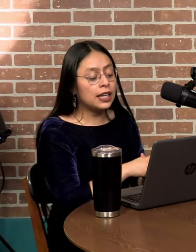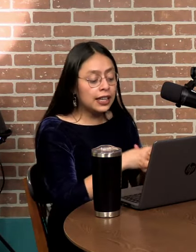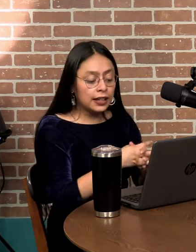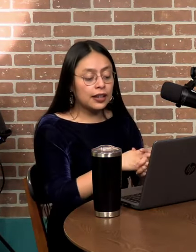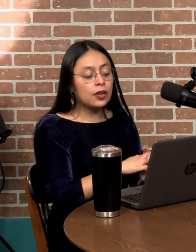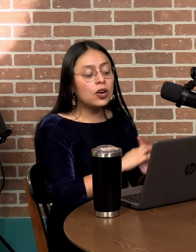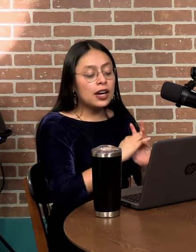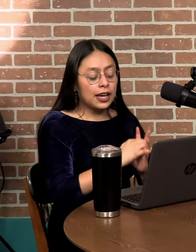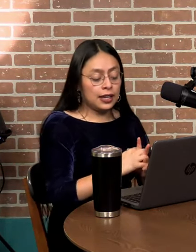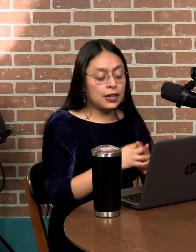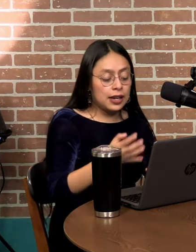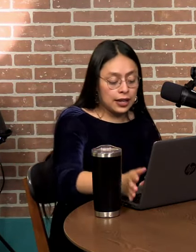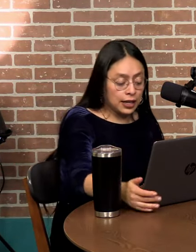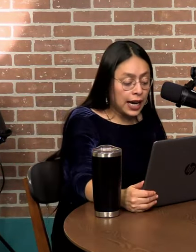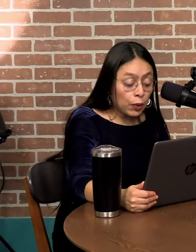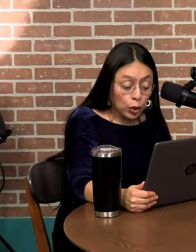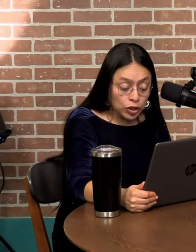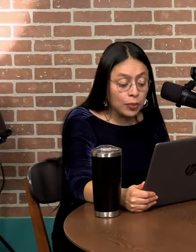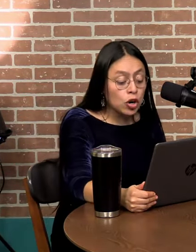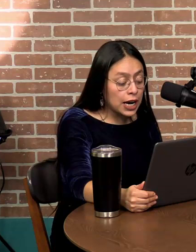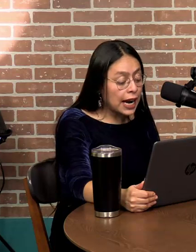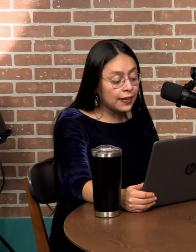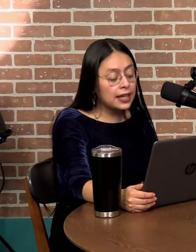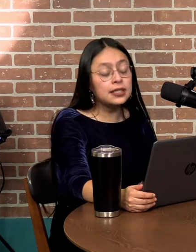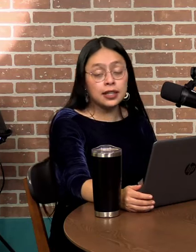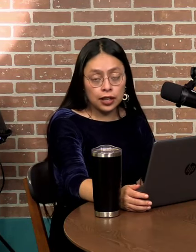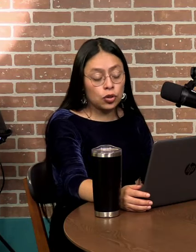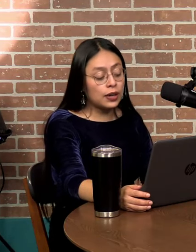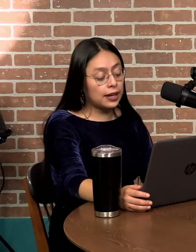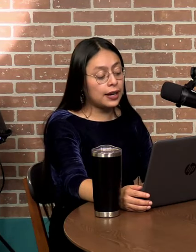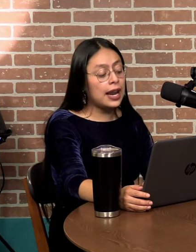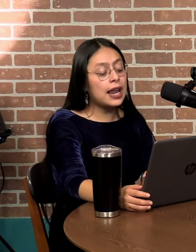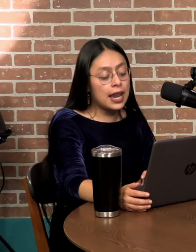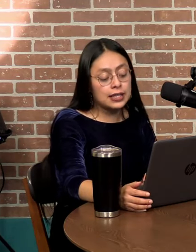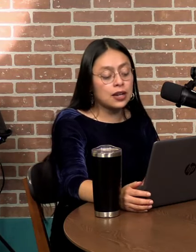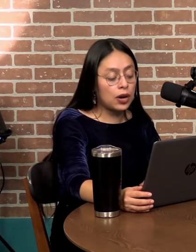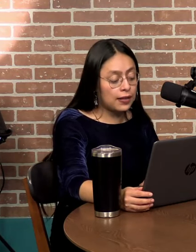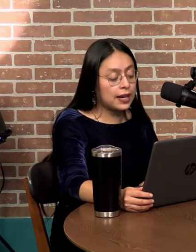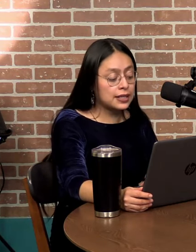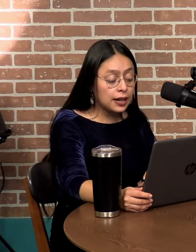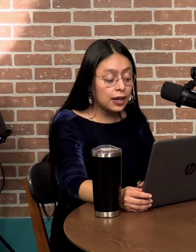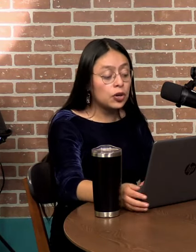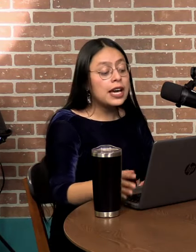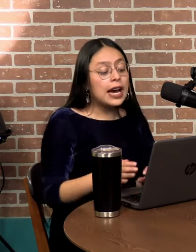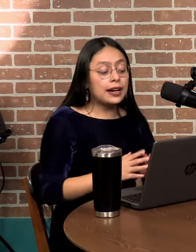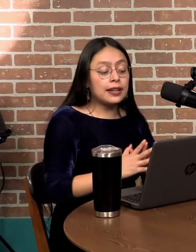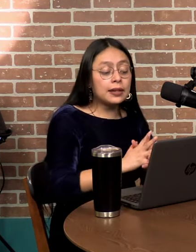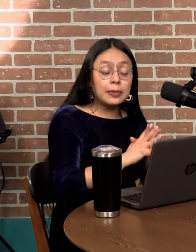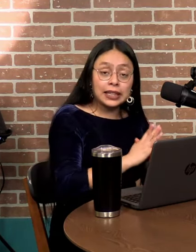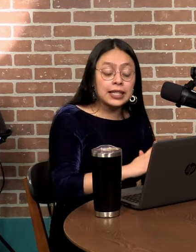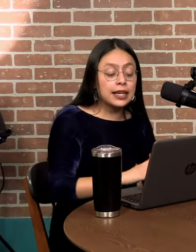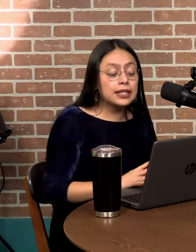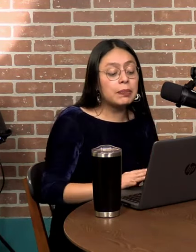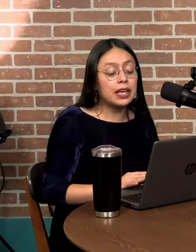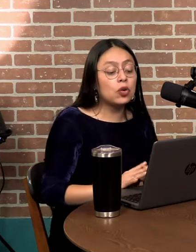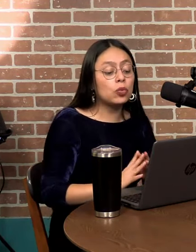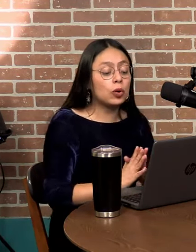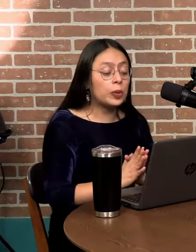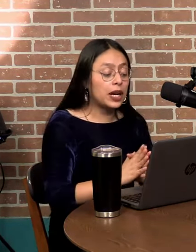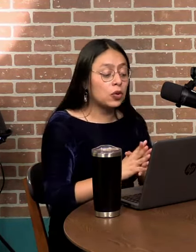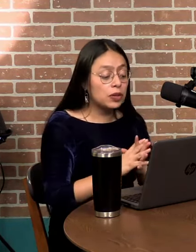del ingeniero el cuautemo Cárdenas y nieto del General Lázaro Cárdenas del río Cárdenas batel Se ha